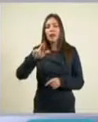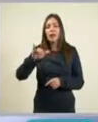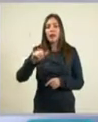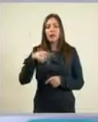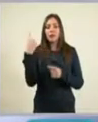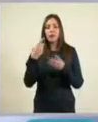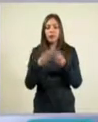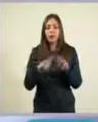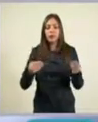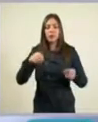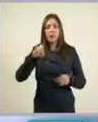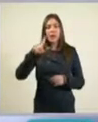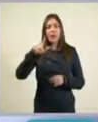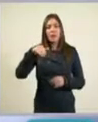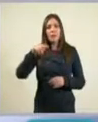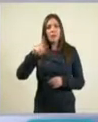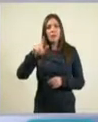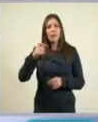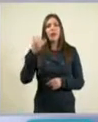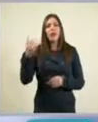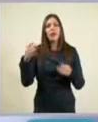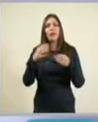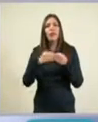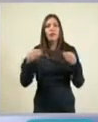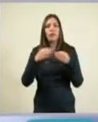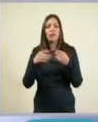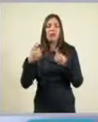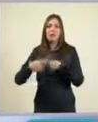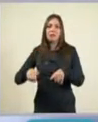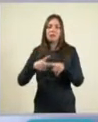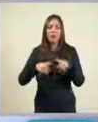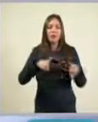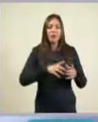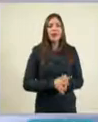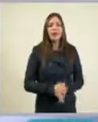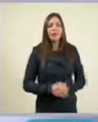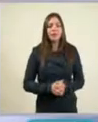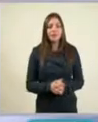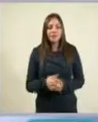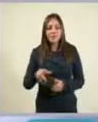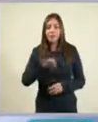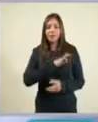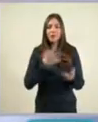María molidas. miel de maple al gusto. Y frutos del bosque, ya vieron ustedes, miren, se